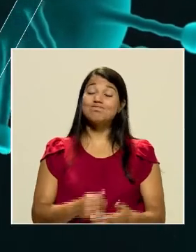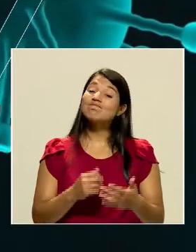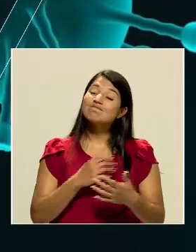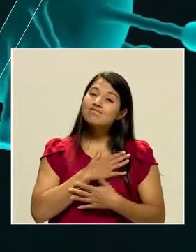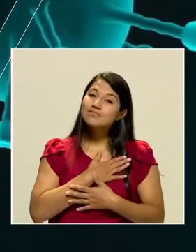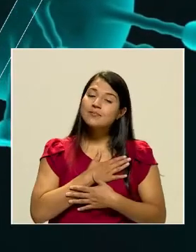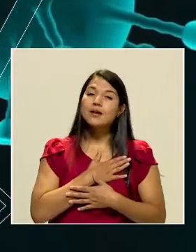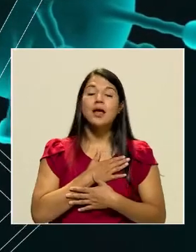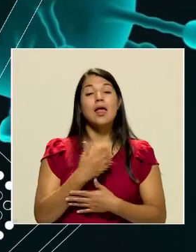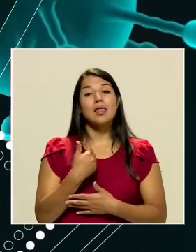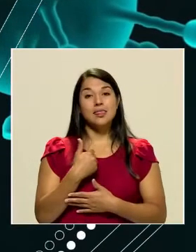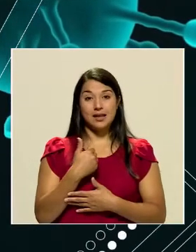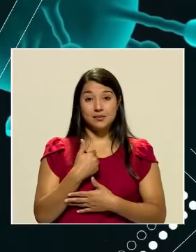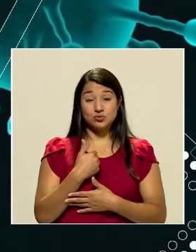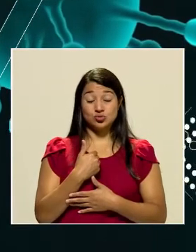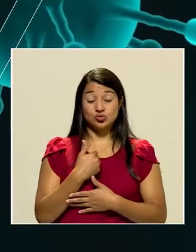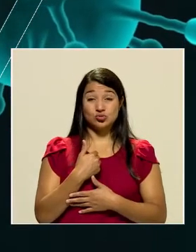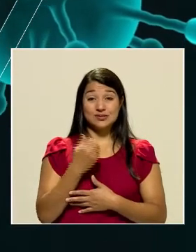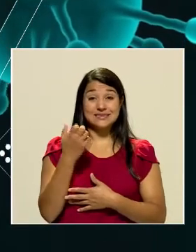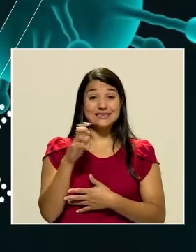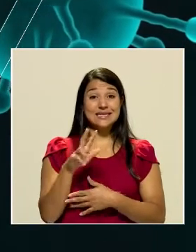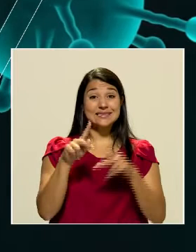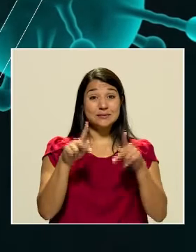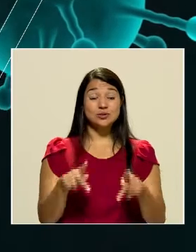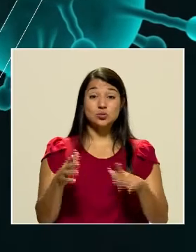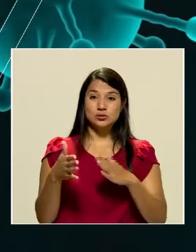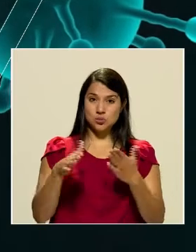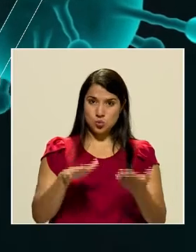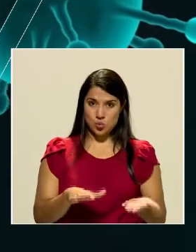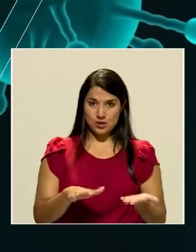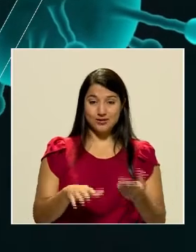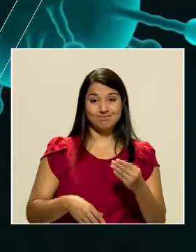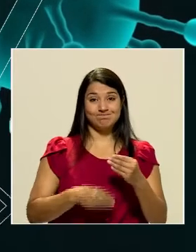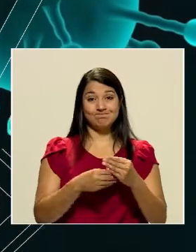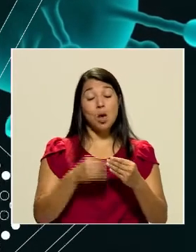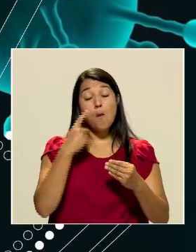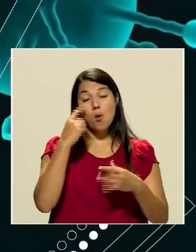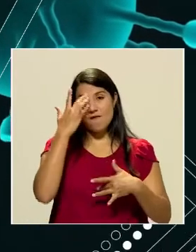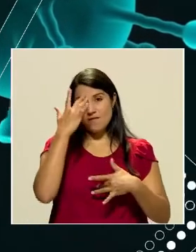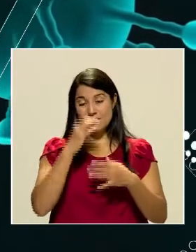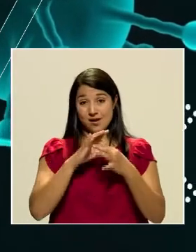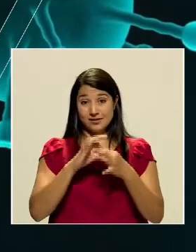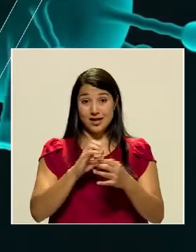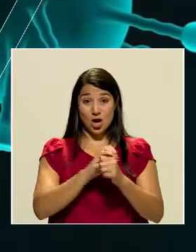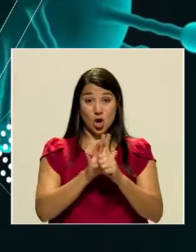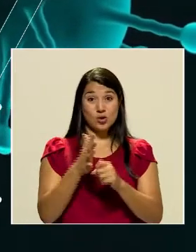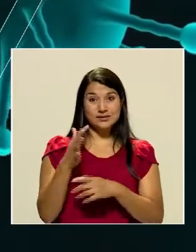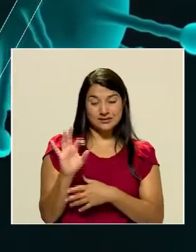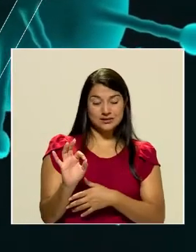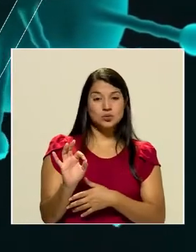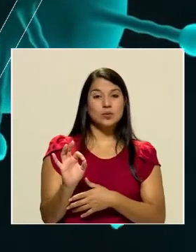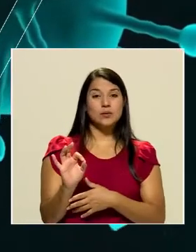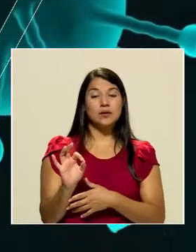Lamentablemente, tenemos 13 fallecidos por causas asociadas al COVID en las últimas